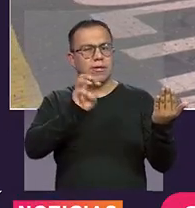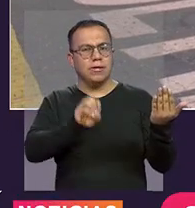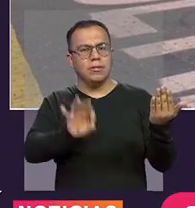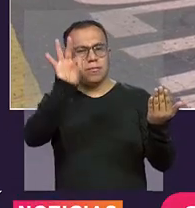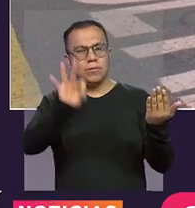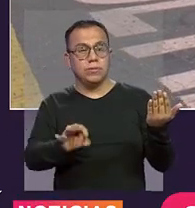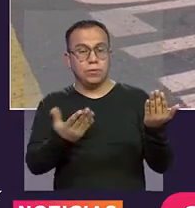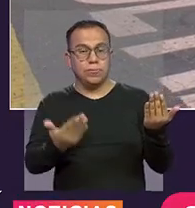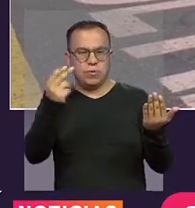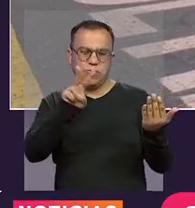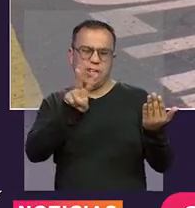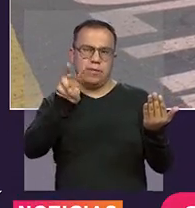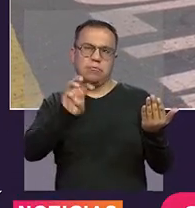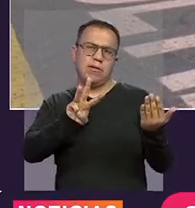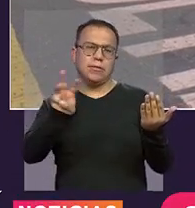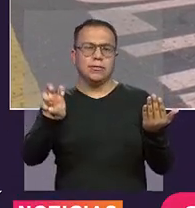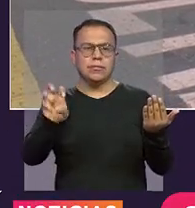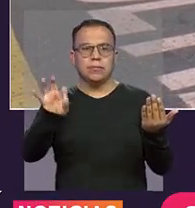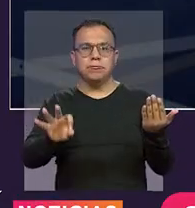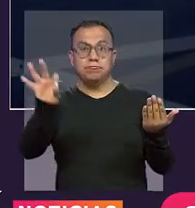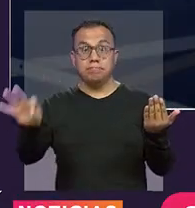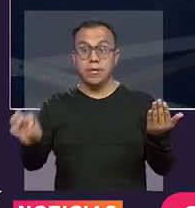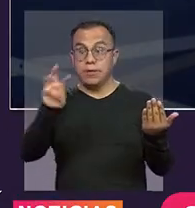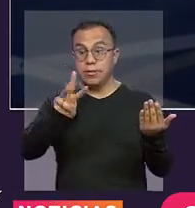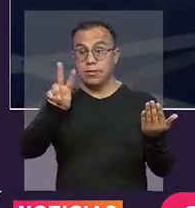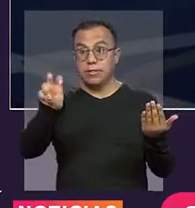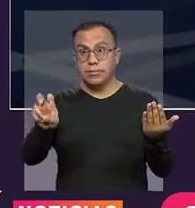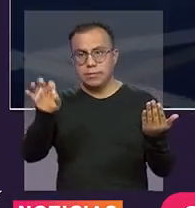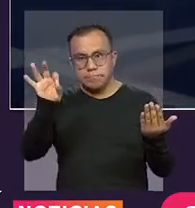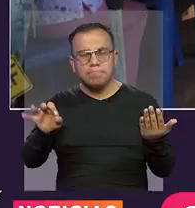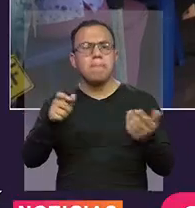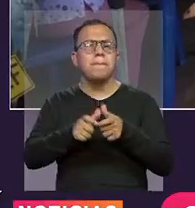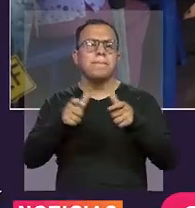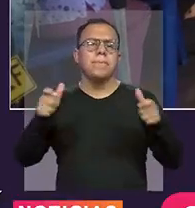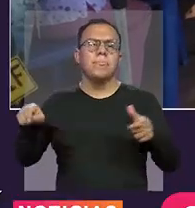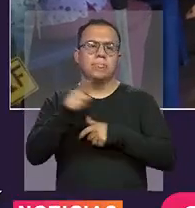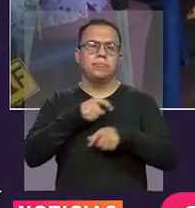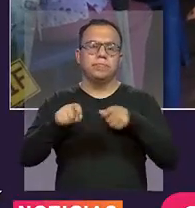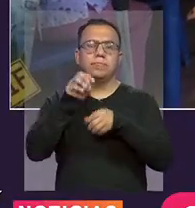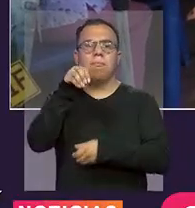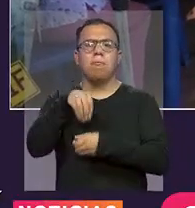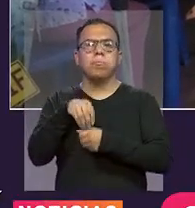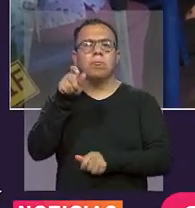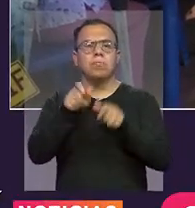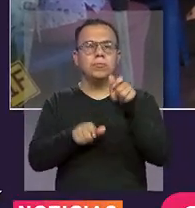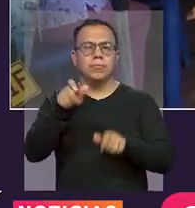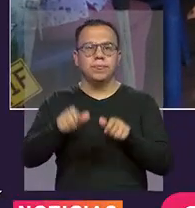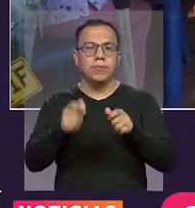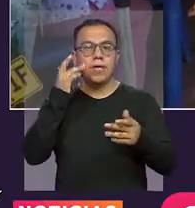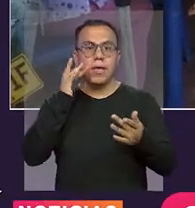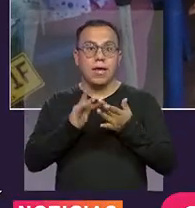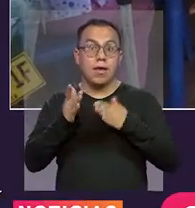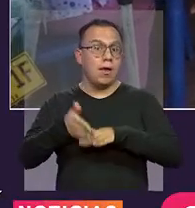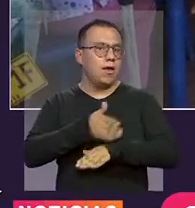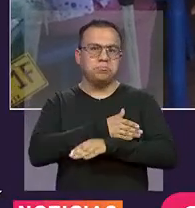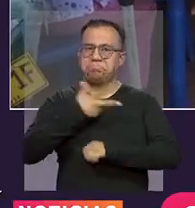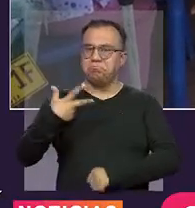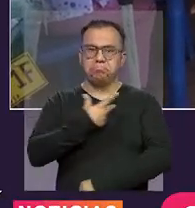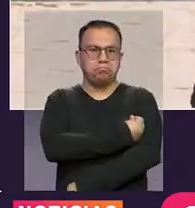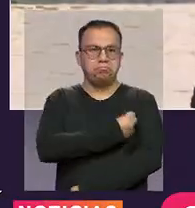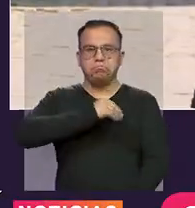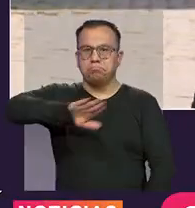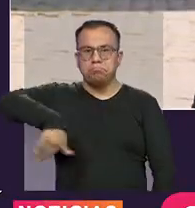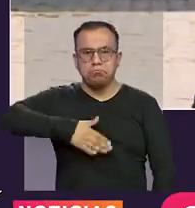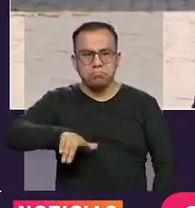30%, serían 37. Pero de esas 37, recordemos que la mayor parte de las personas son personas que no estaban vacunadas